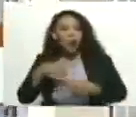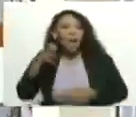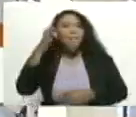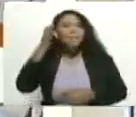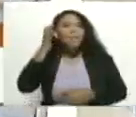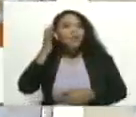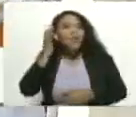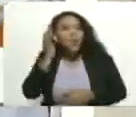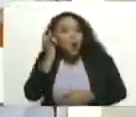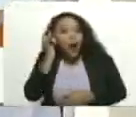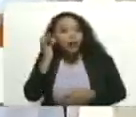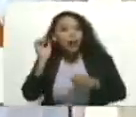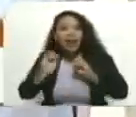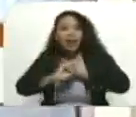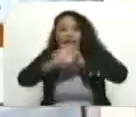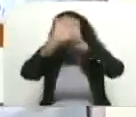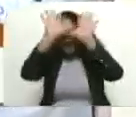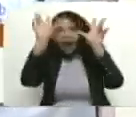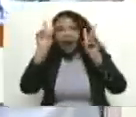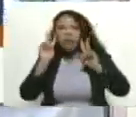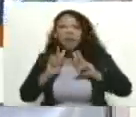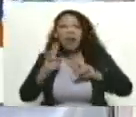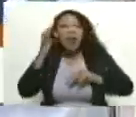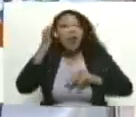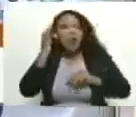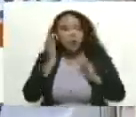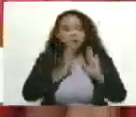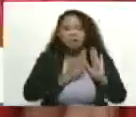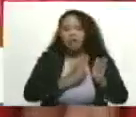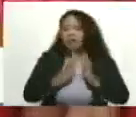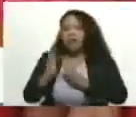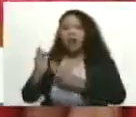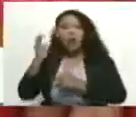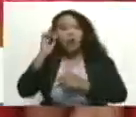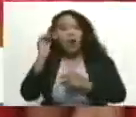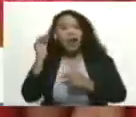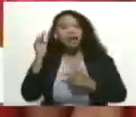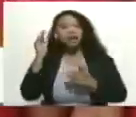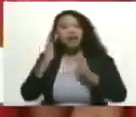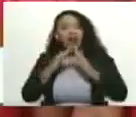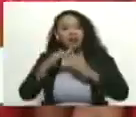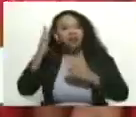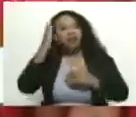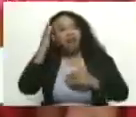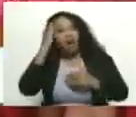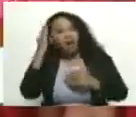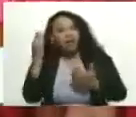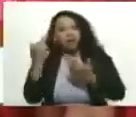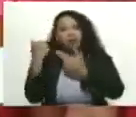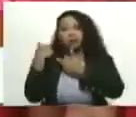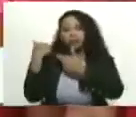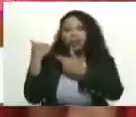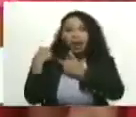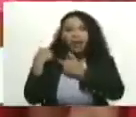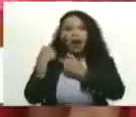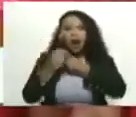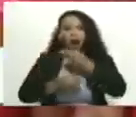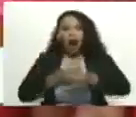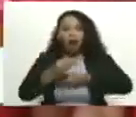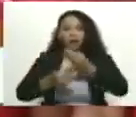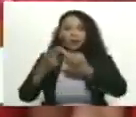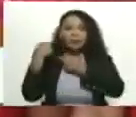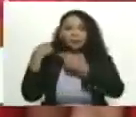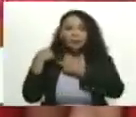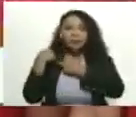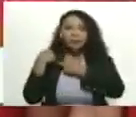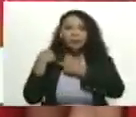transversal. En cualquier parte las mujeres están organizadas. La mujer en su casa sabe, es la responsable, la que se hace responsable, no debería